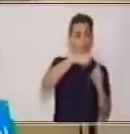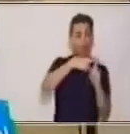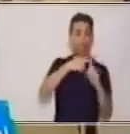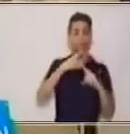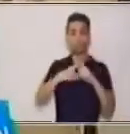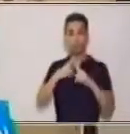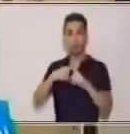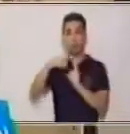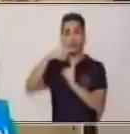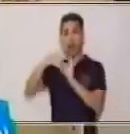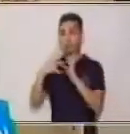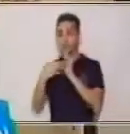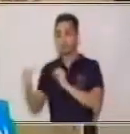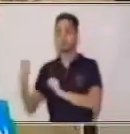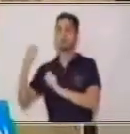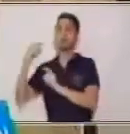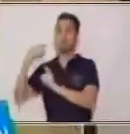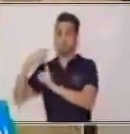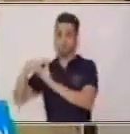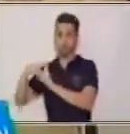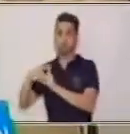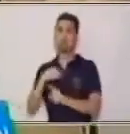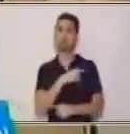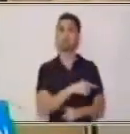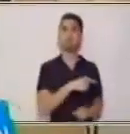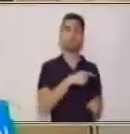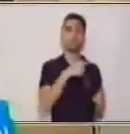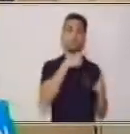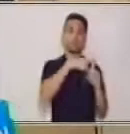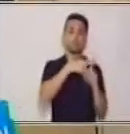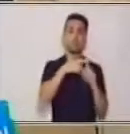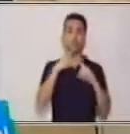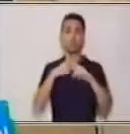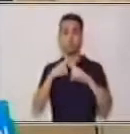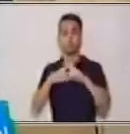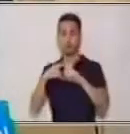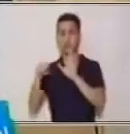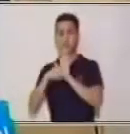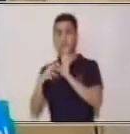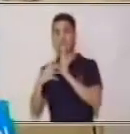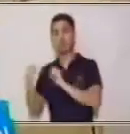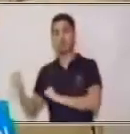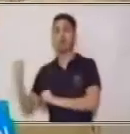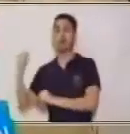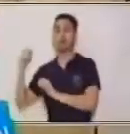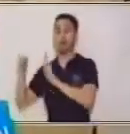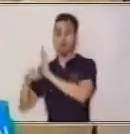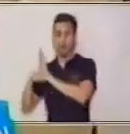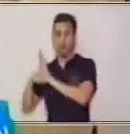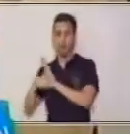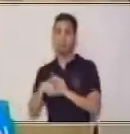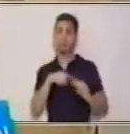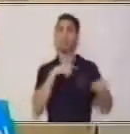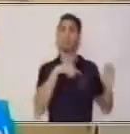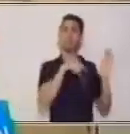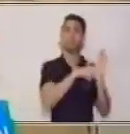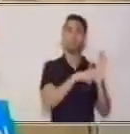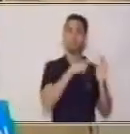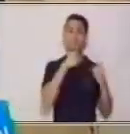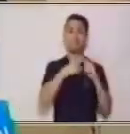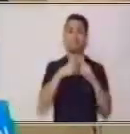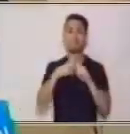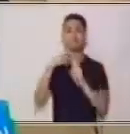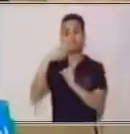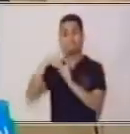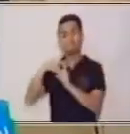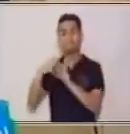positivo en una multiplicación. Positivo por negativo nos va a dar negativo. Negativo por positivo